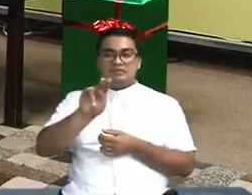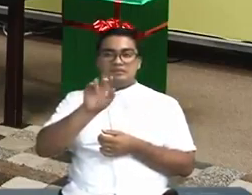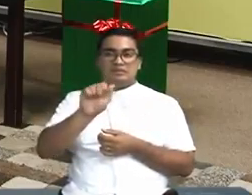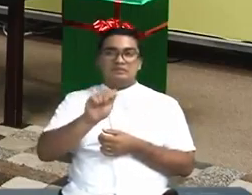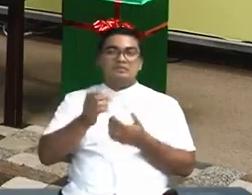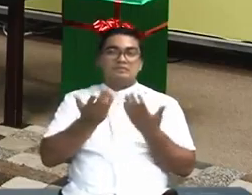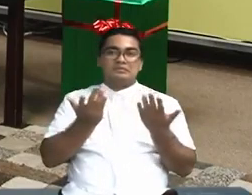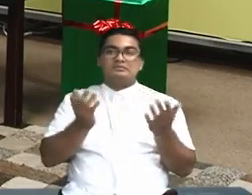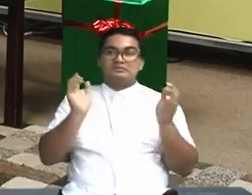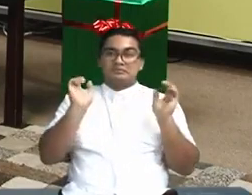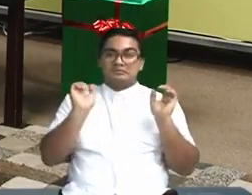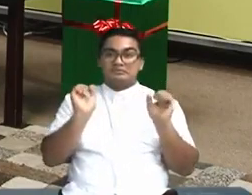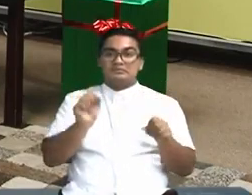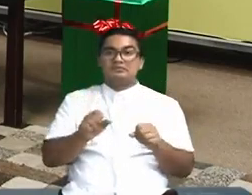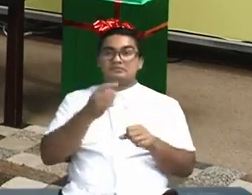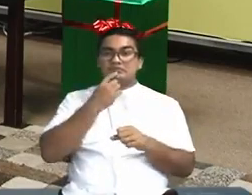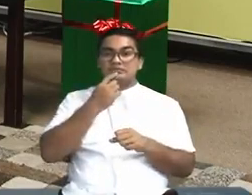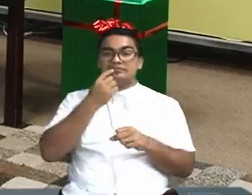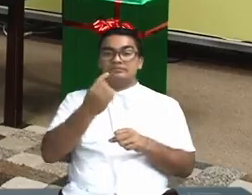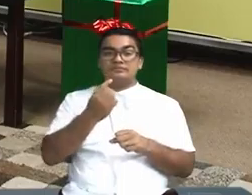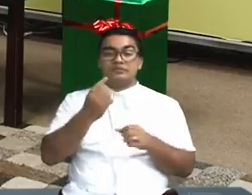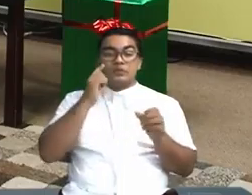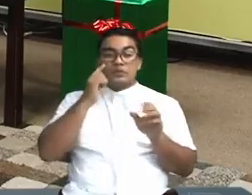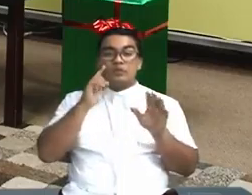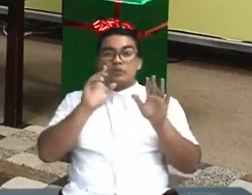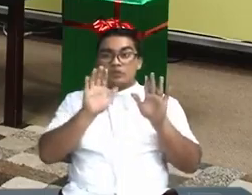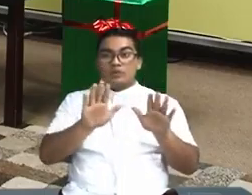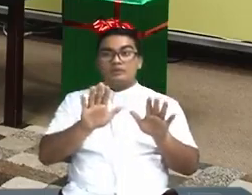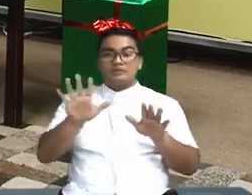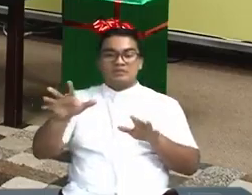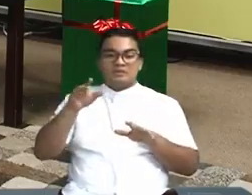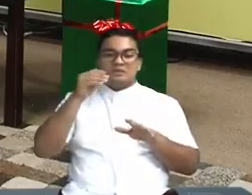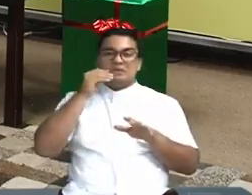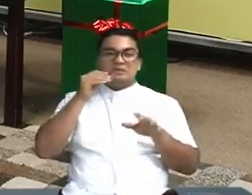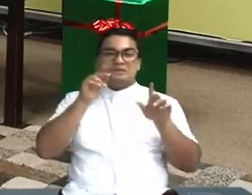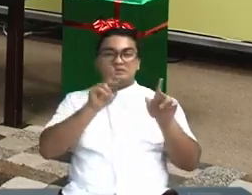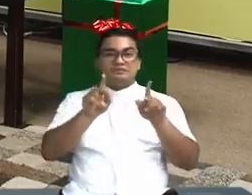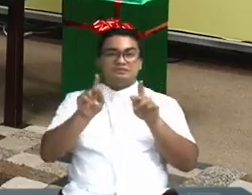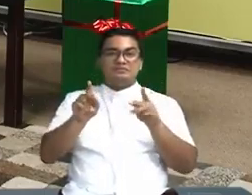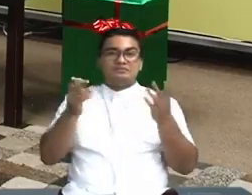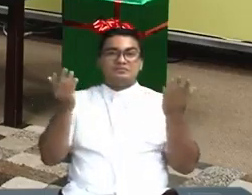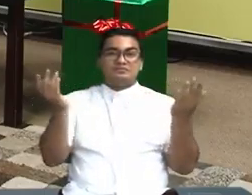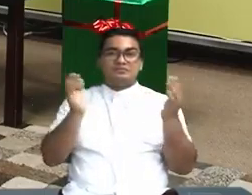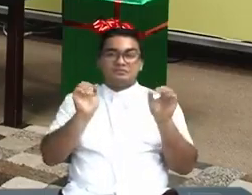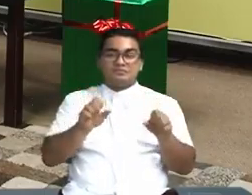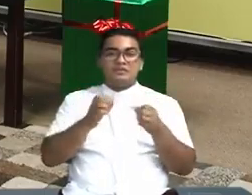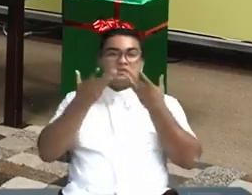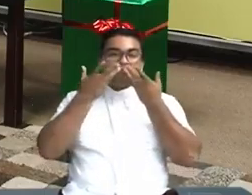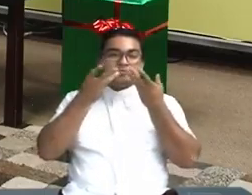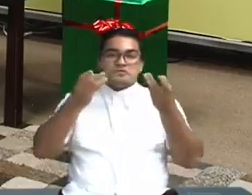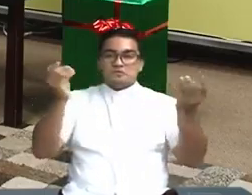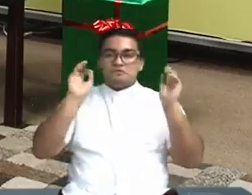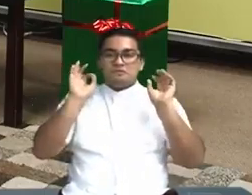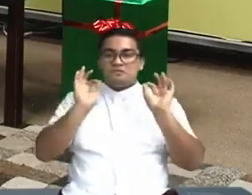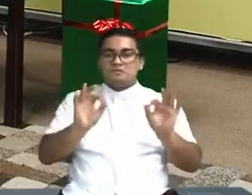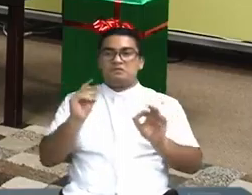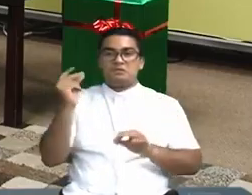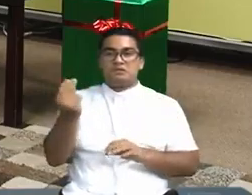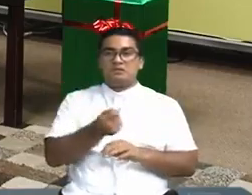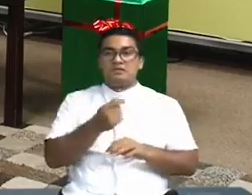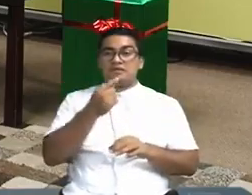para poder combatir la infección y pues que el paciente no tarde mucho tiempo en la recuperación, porque como decía, es